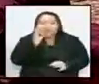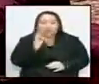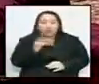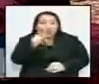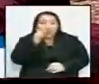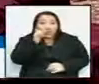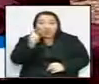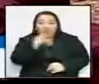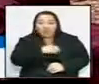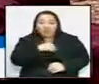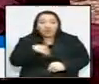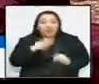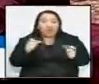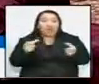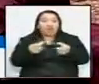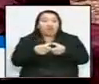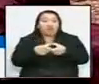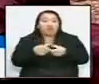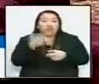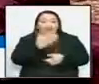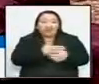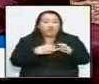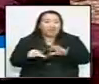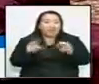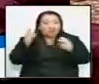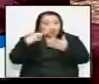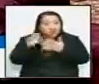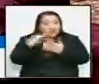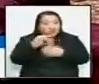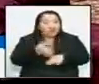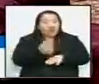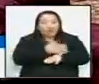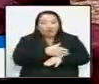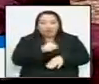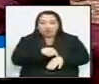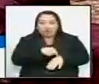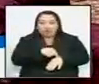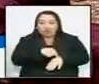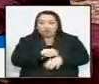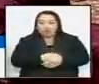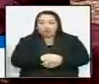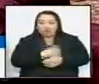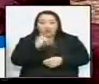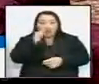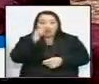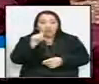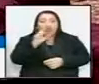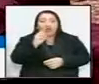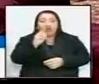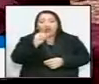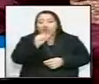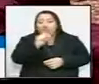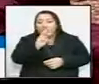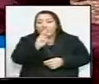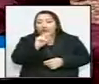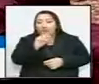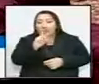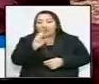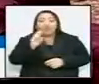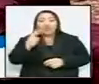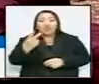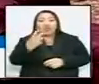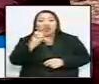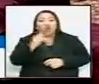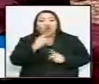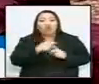llaman a los miembros de la Comisión que hicieron esa auditoría en su momento, si llaman al señor Osvaldo Yupan, que era el